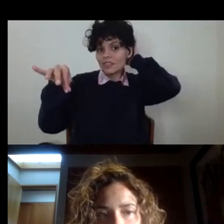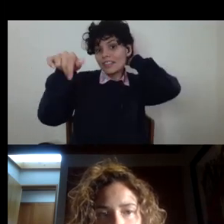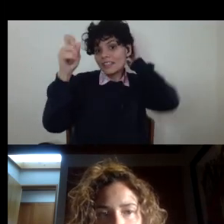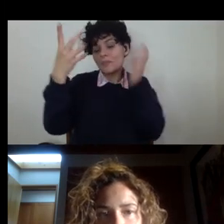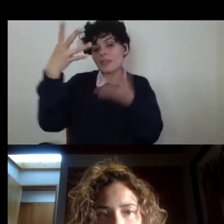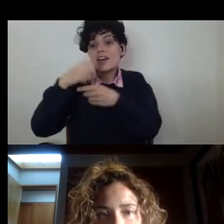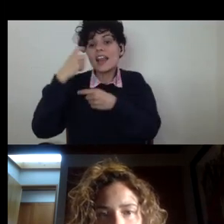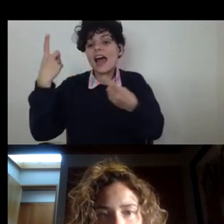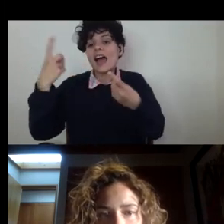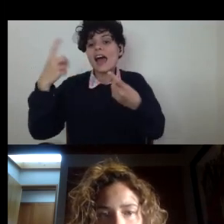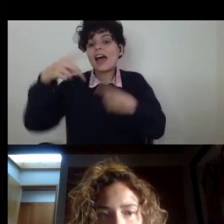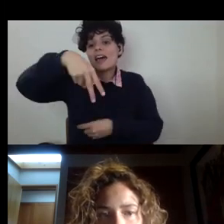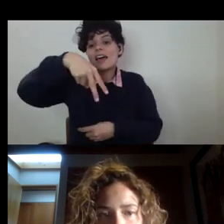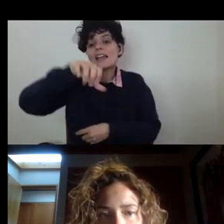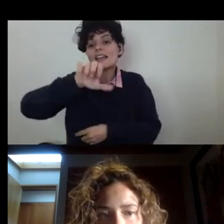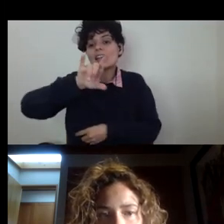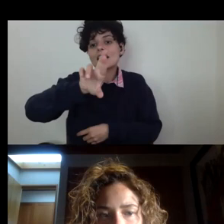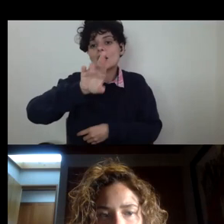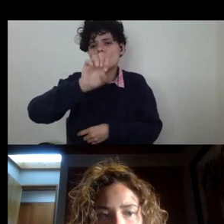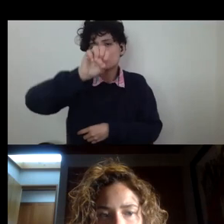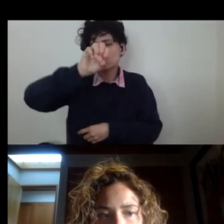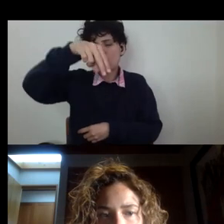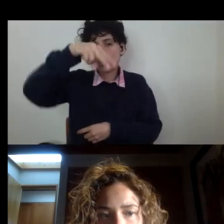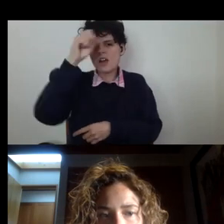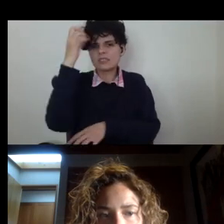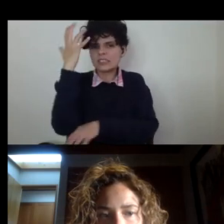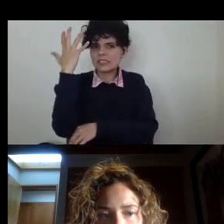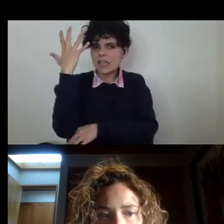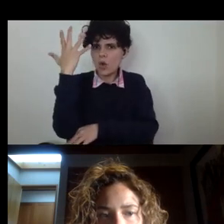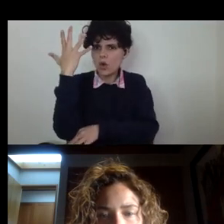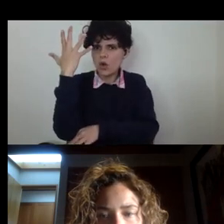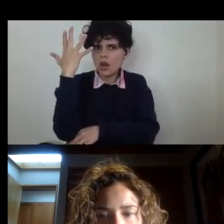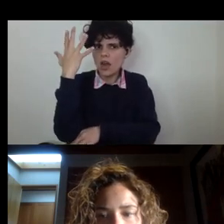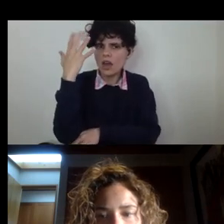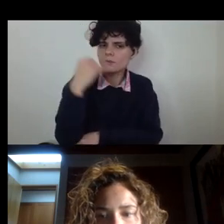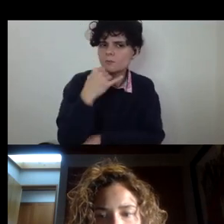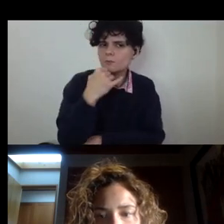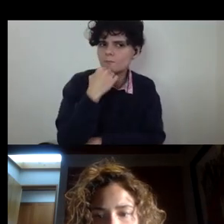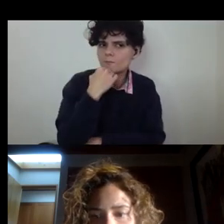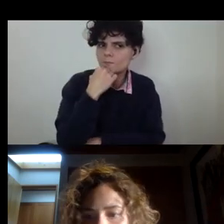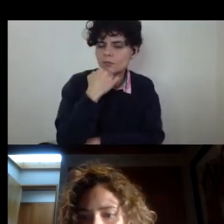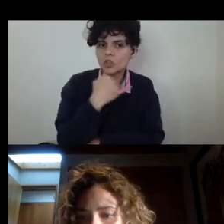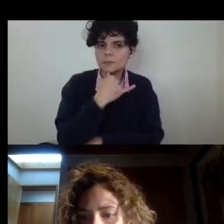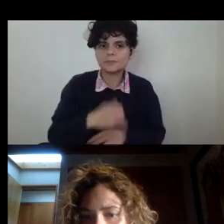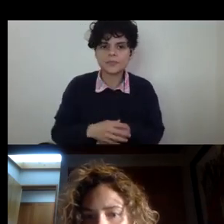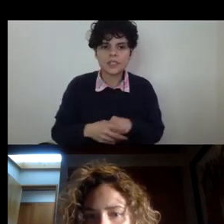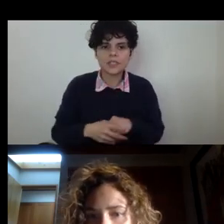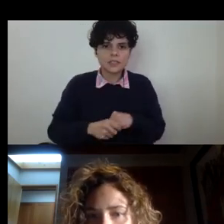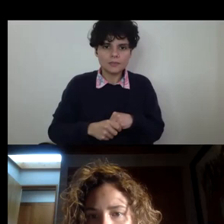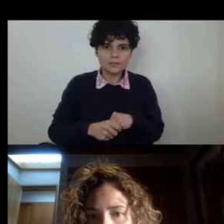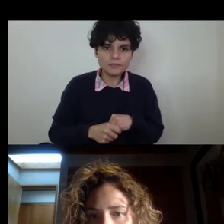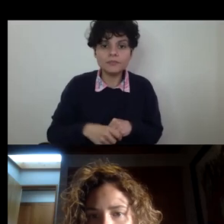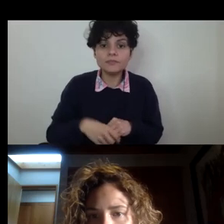una preparación preciosa, y nosotros con Eduardo Rojas publicamos en BB Acta el año 68 mi